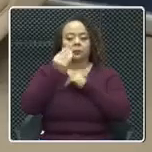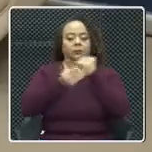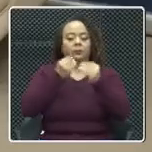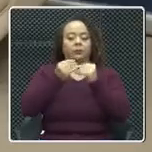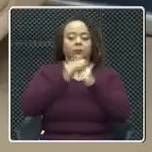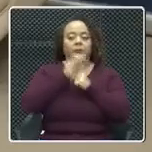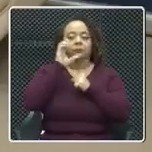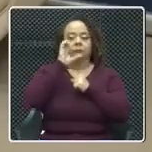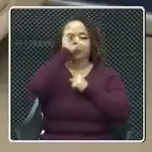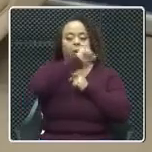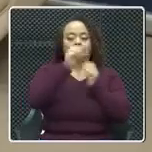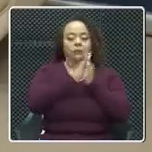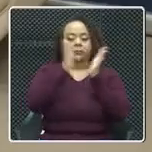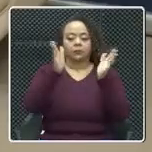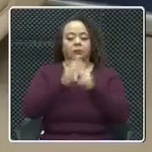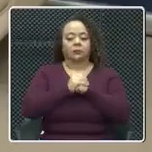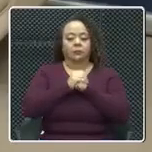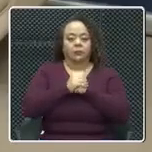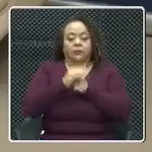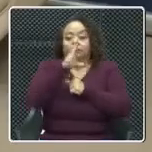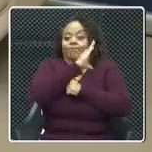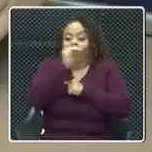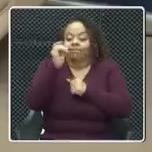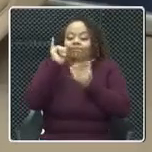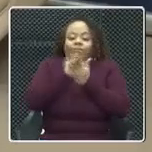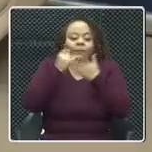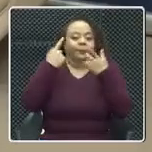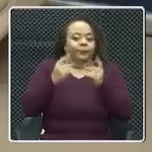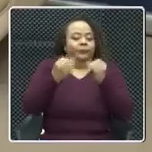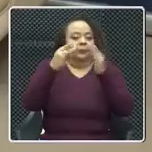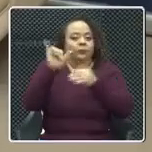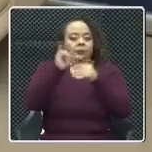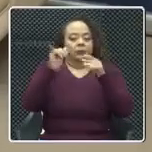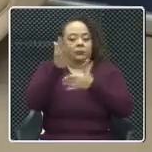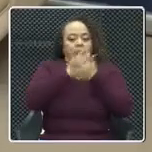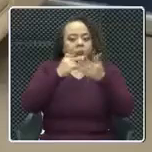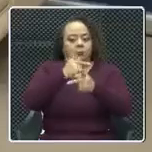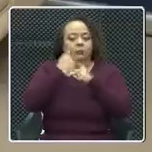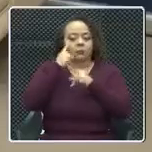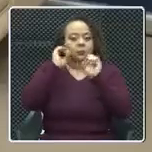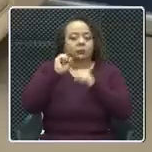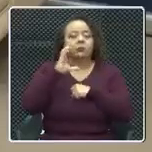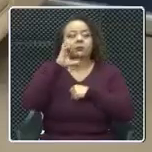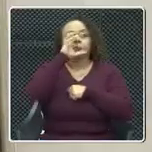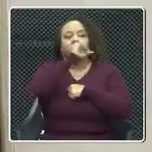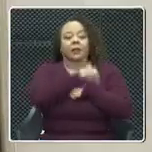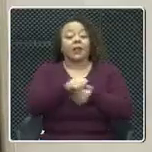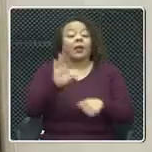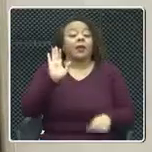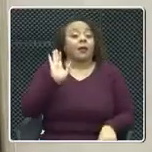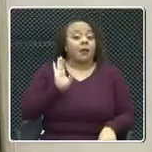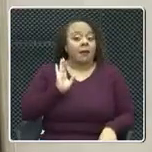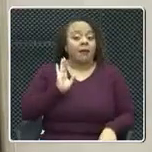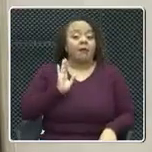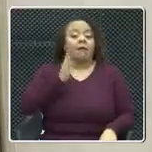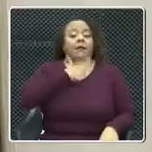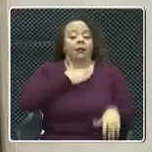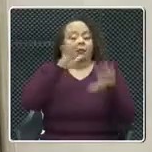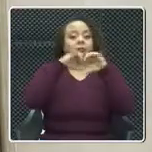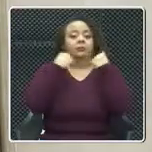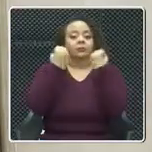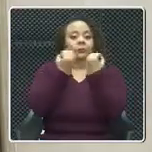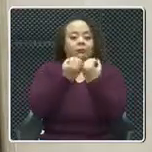una identificación general, ¿verdad? De hecho, se pasa mucho como en el marco preventivo, para poder identificar, mira, ok, en mi